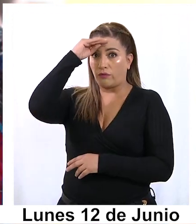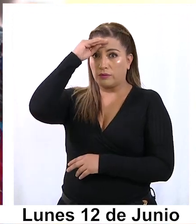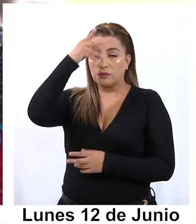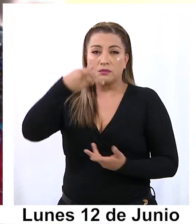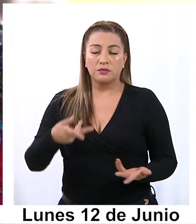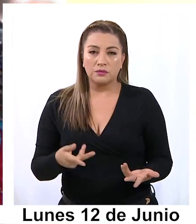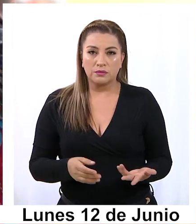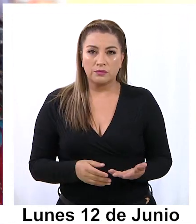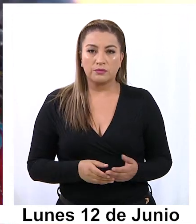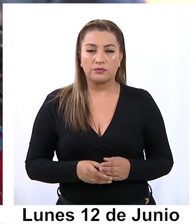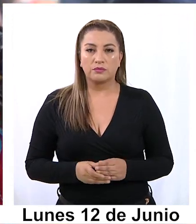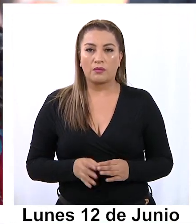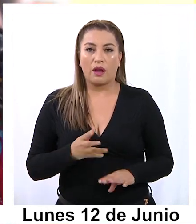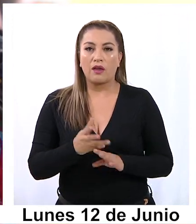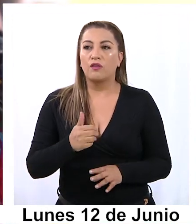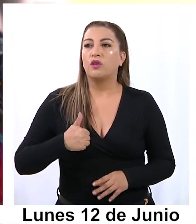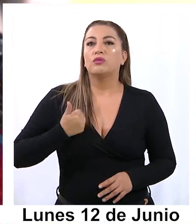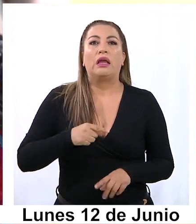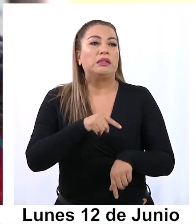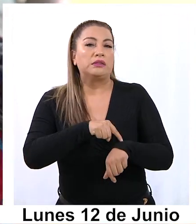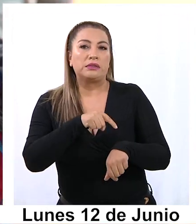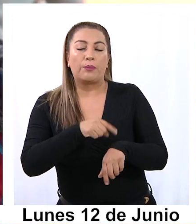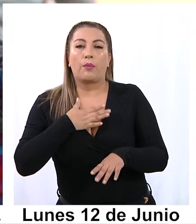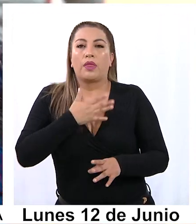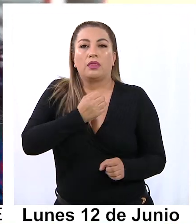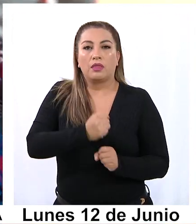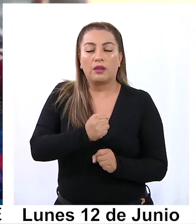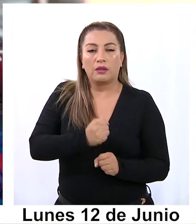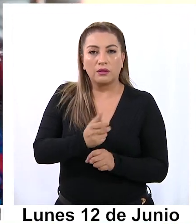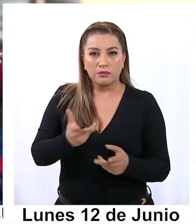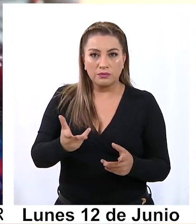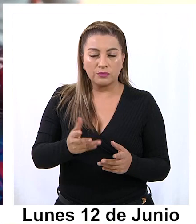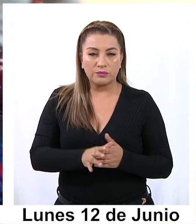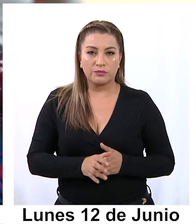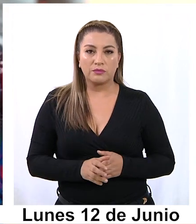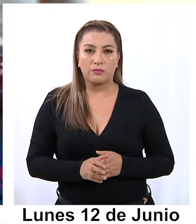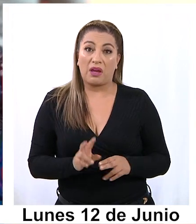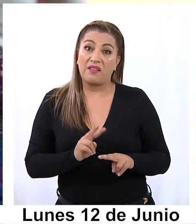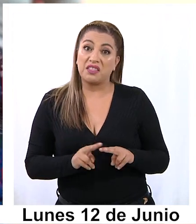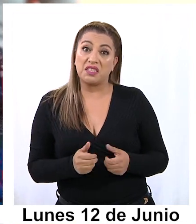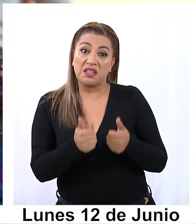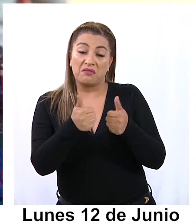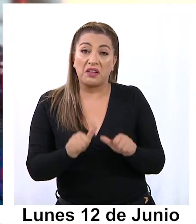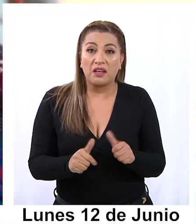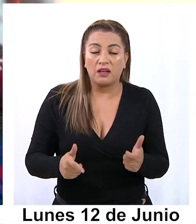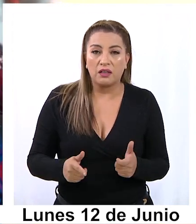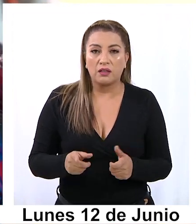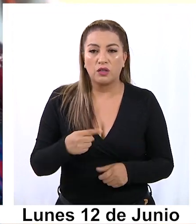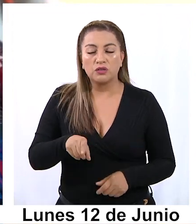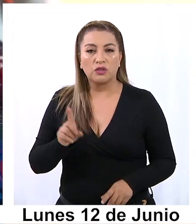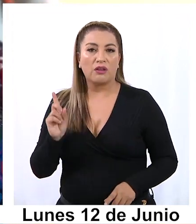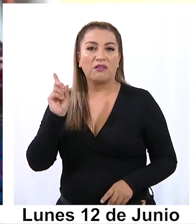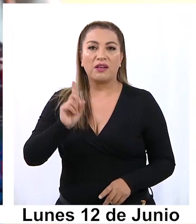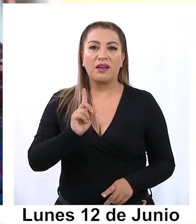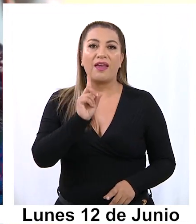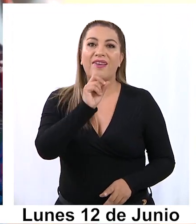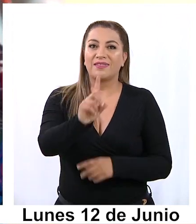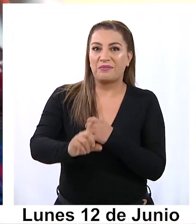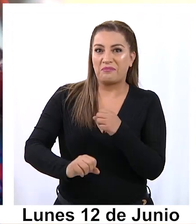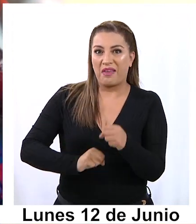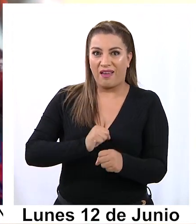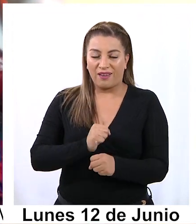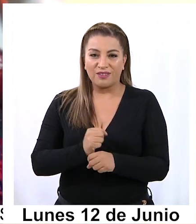disponer de mucho tiempo de nuestro trabajo para ver si resulta y venir a celebrar este